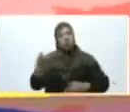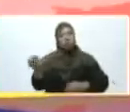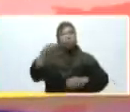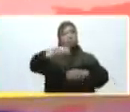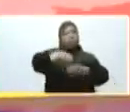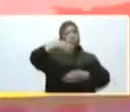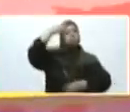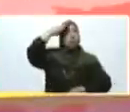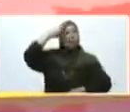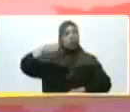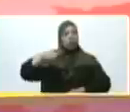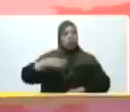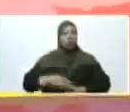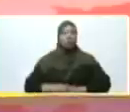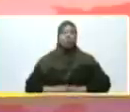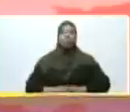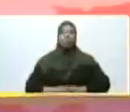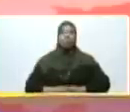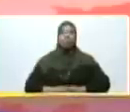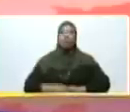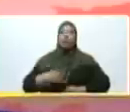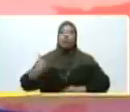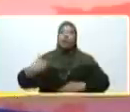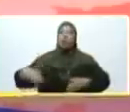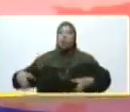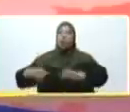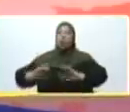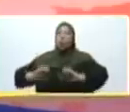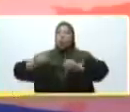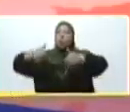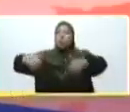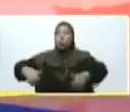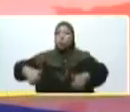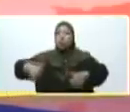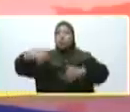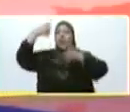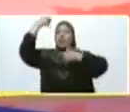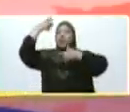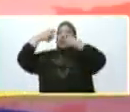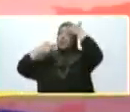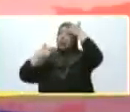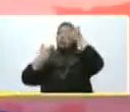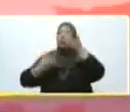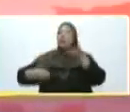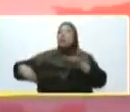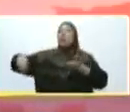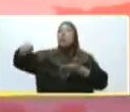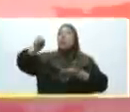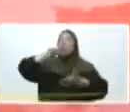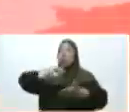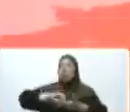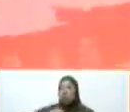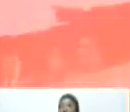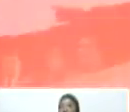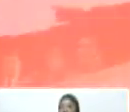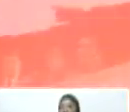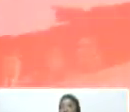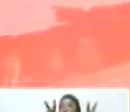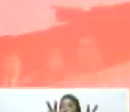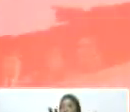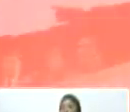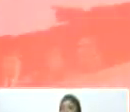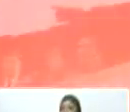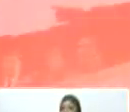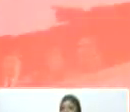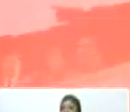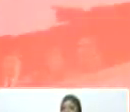Nacional Bolivariana fue refundada por nuestro comandante supremo, Hugo Rafael Chávez Frías, cuando la